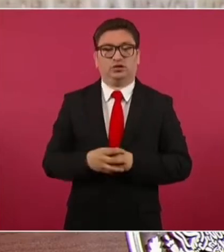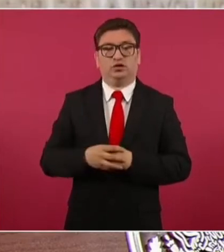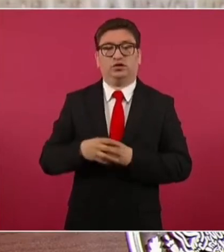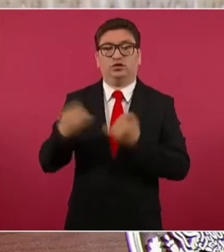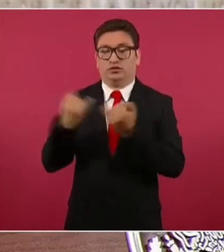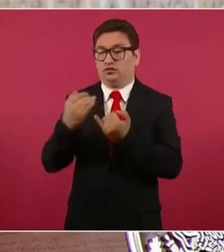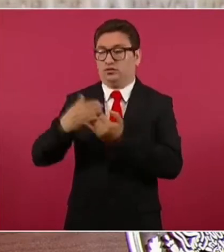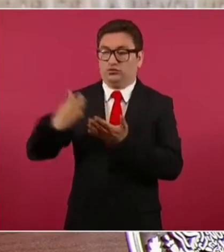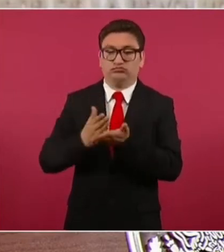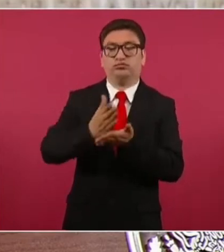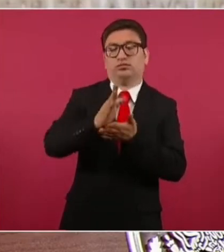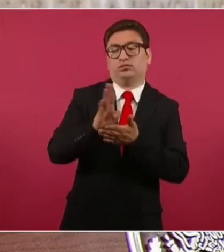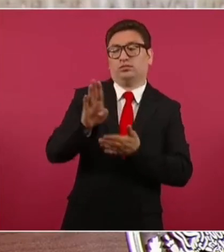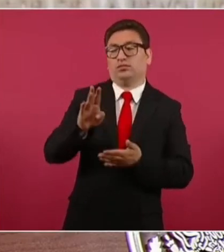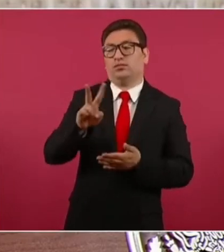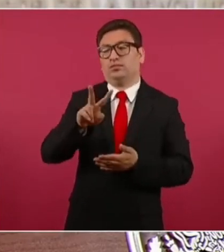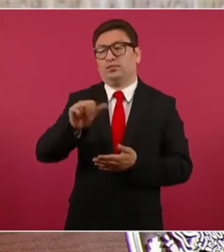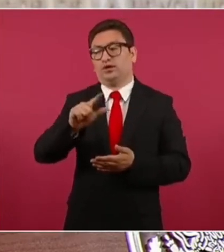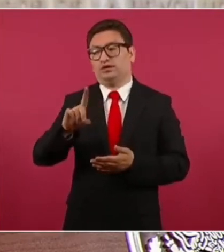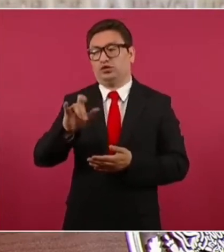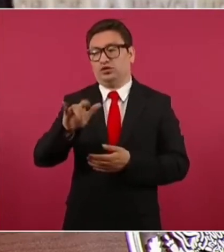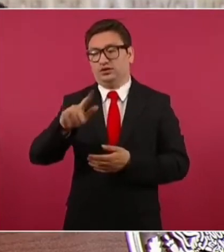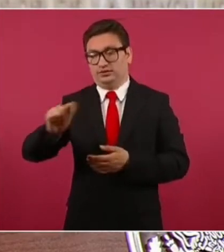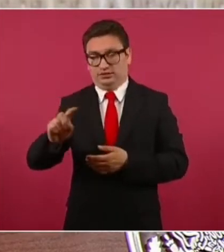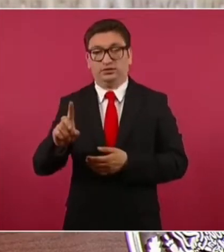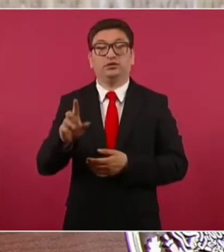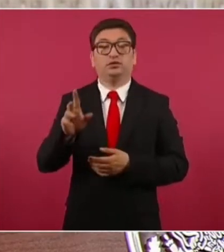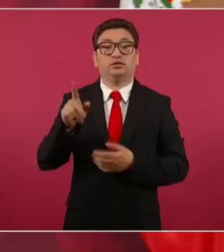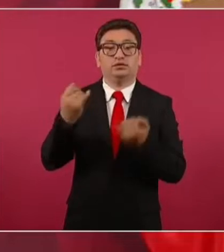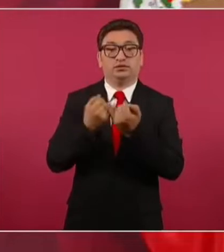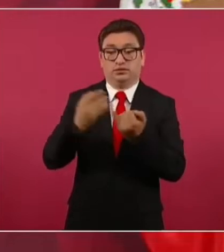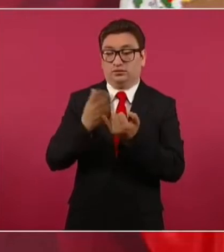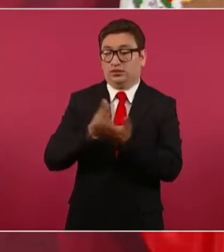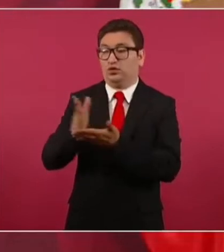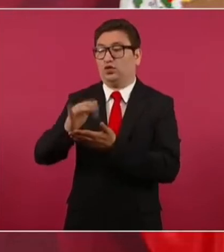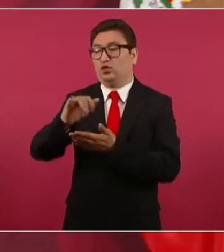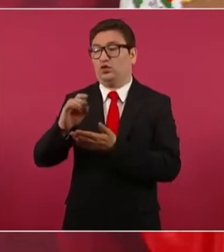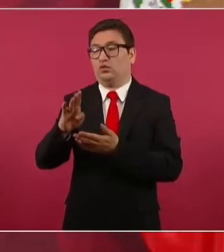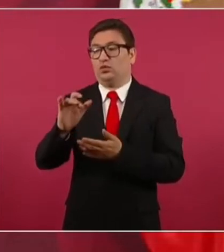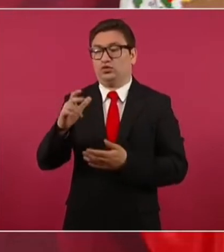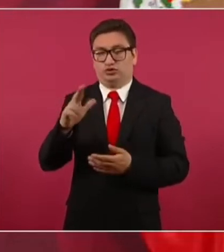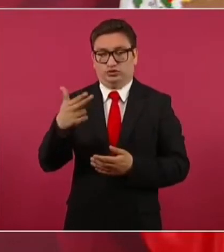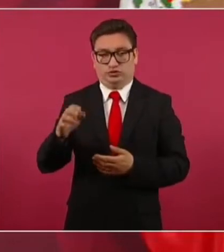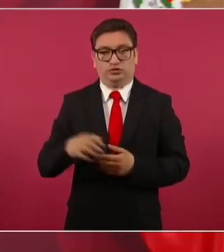pasando Valladolid, en la entrada a Holbox,